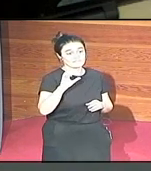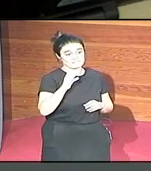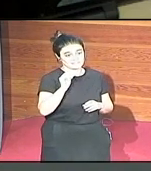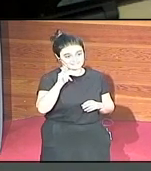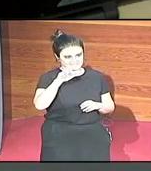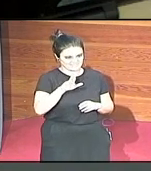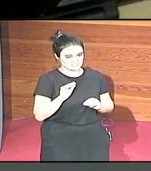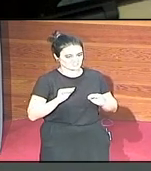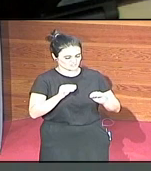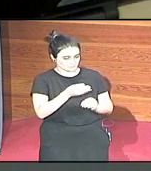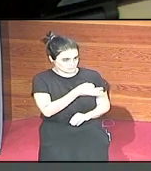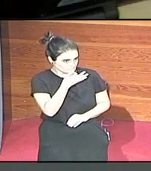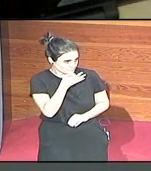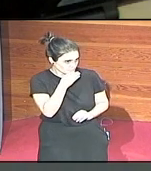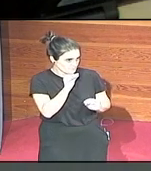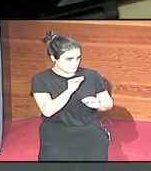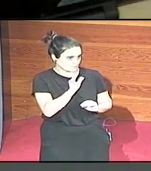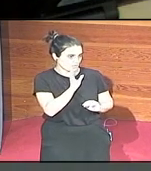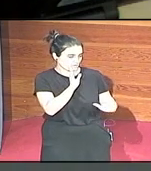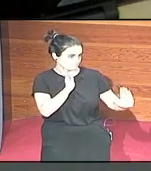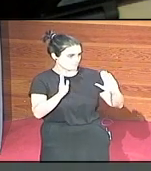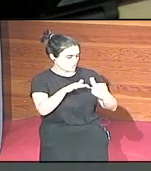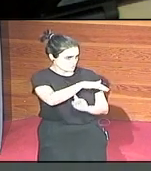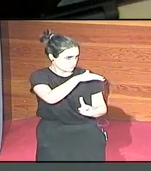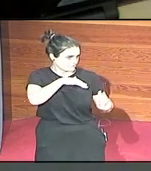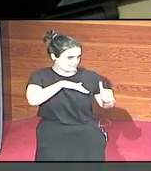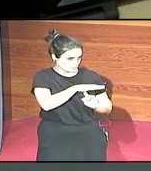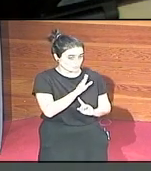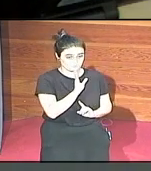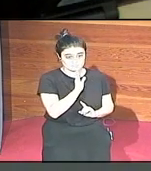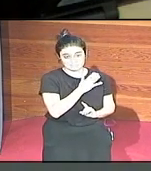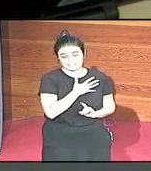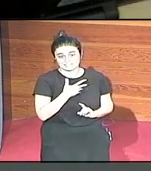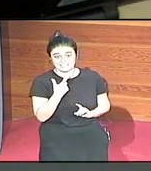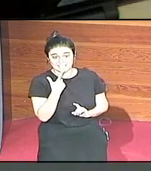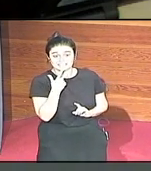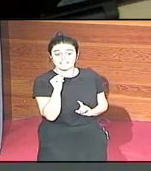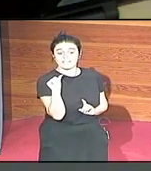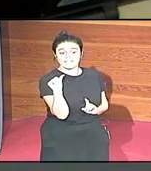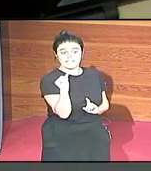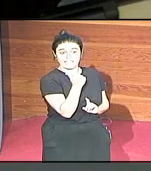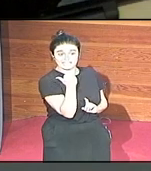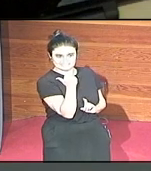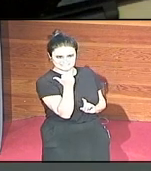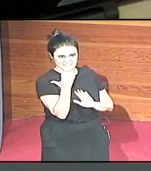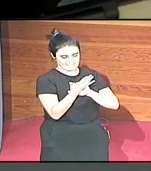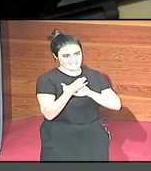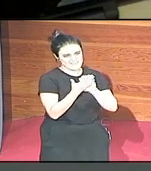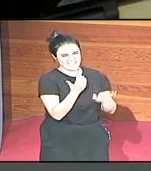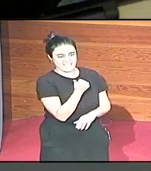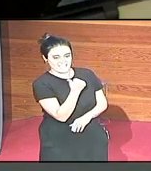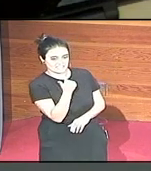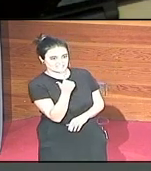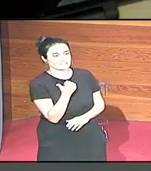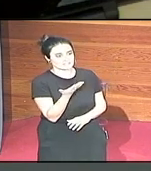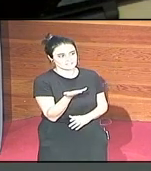pregunta, se hizo en este contexto. O sea, que el este del que estaba hablando James Becker era el este